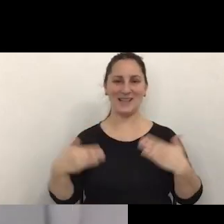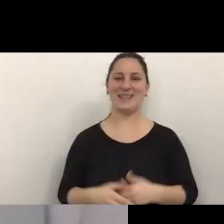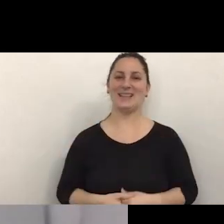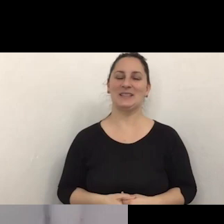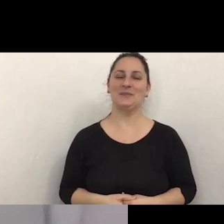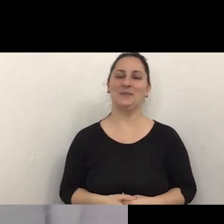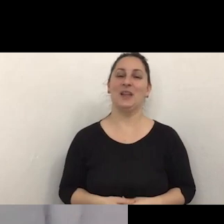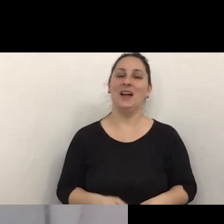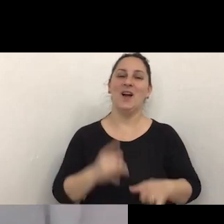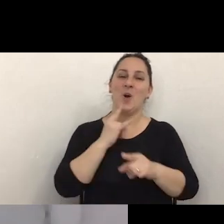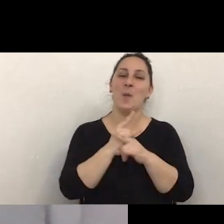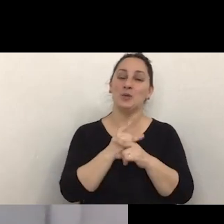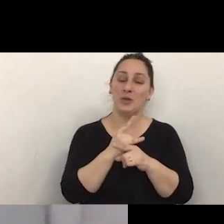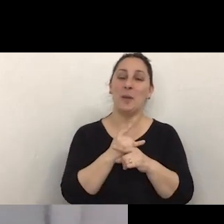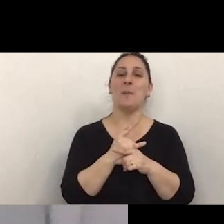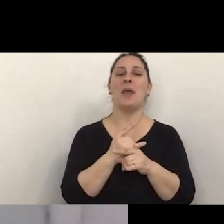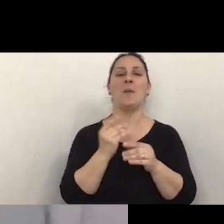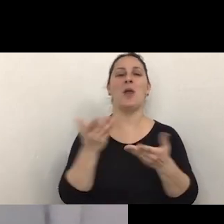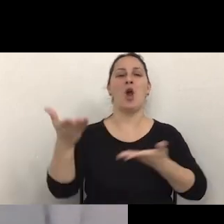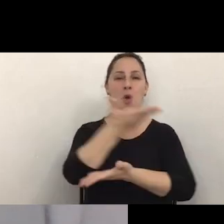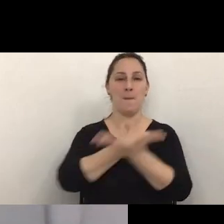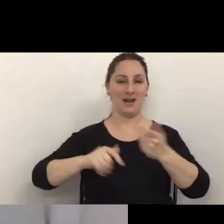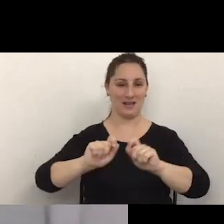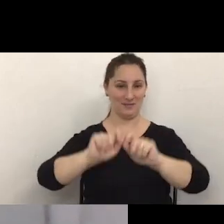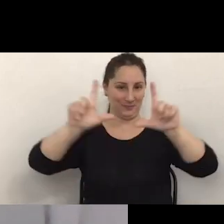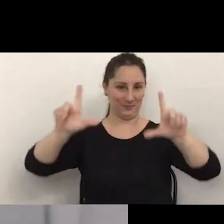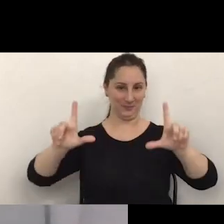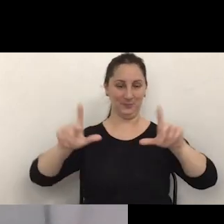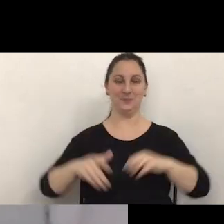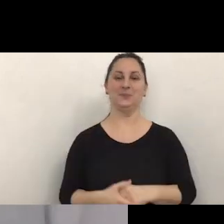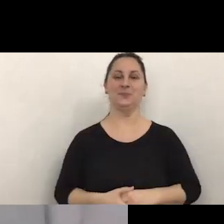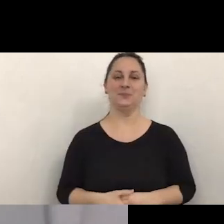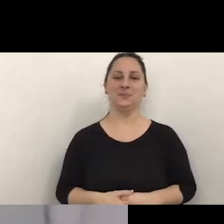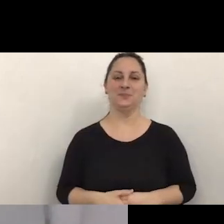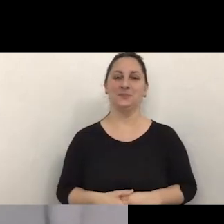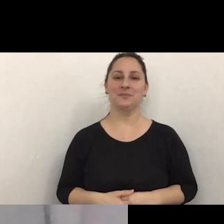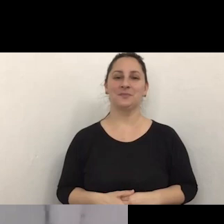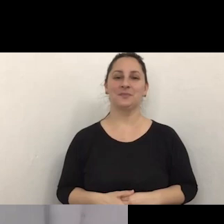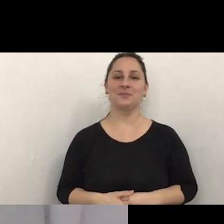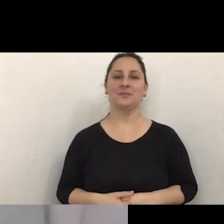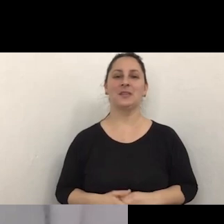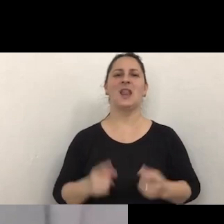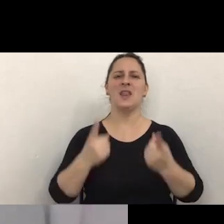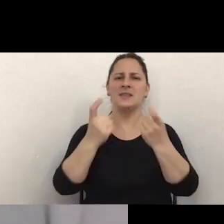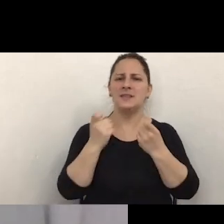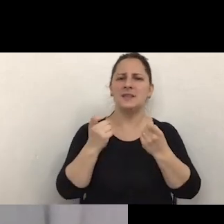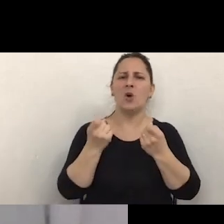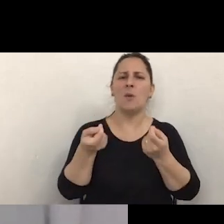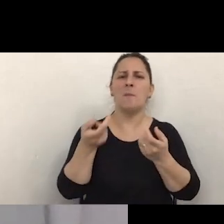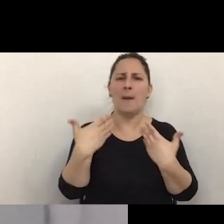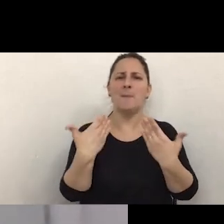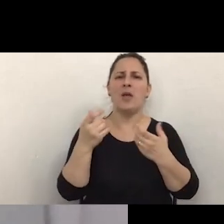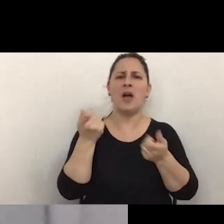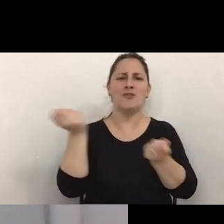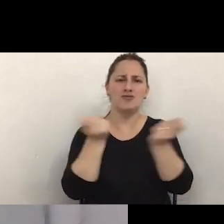como siempre, voy a compartir, bueno, necesito que me vuelvan a habilitar como